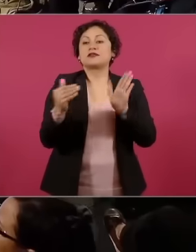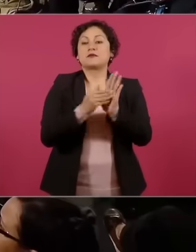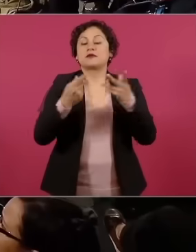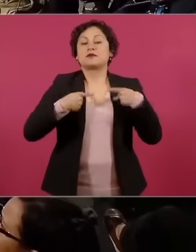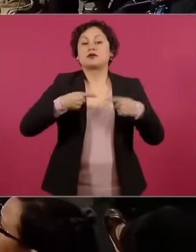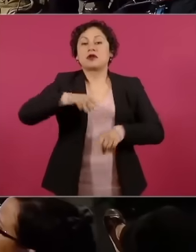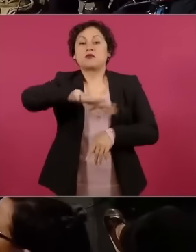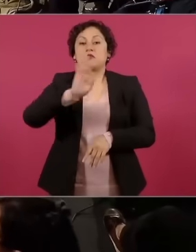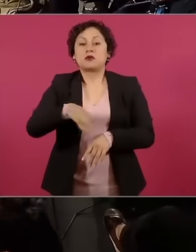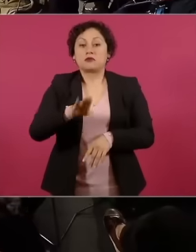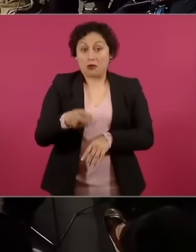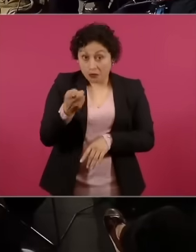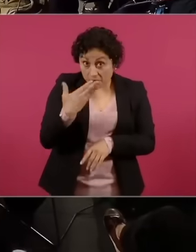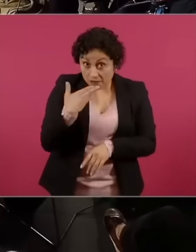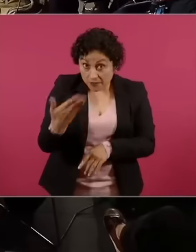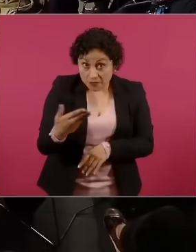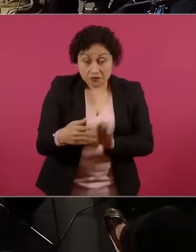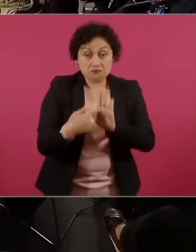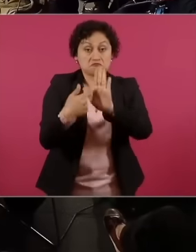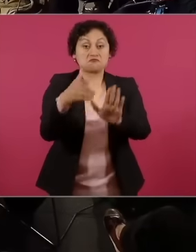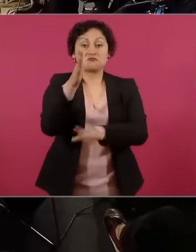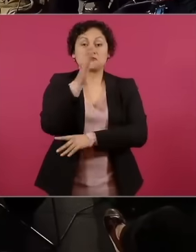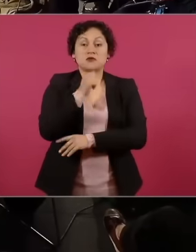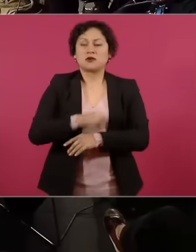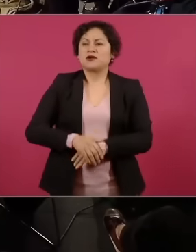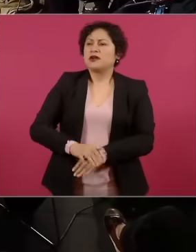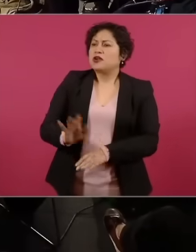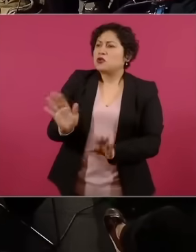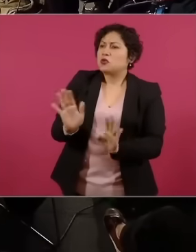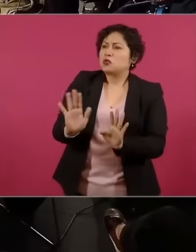bajando, pero también, ¿por qué no pones